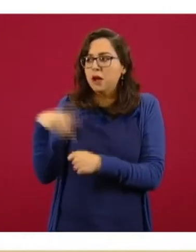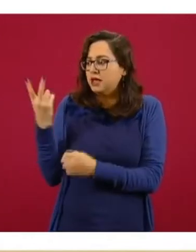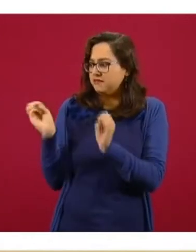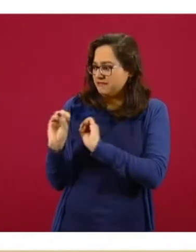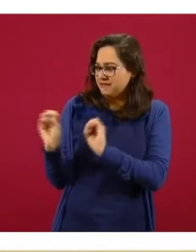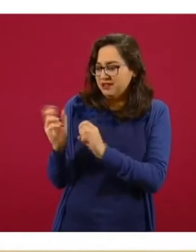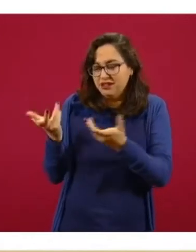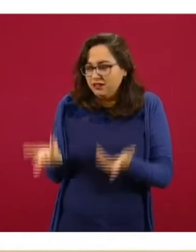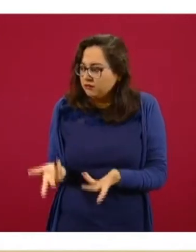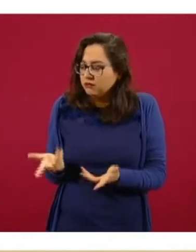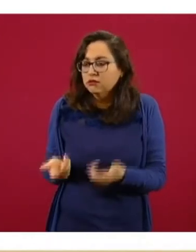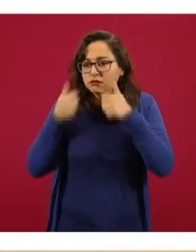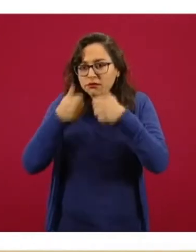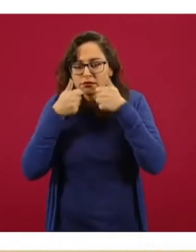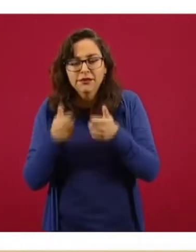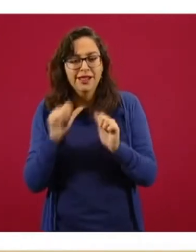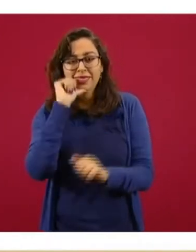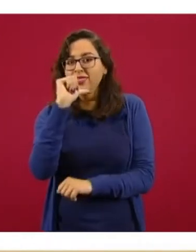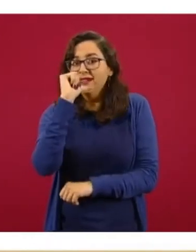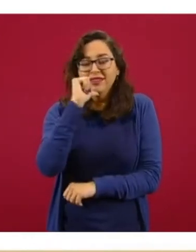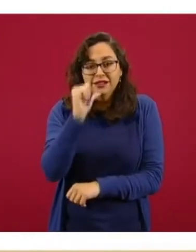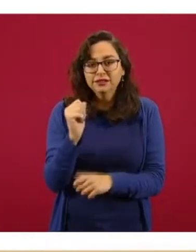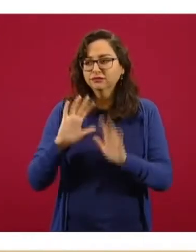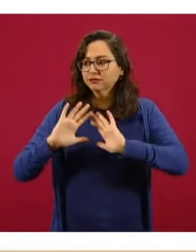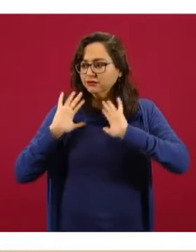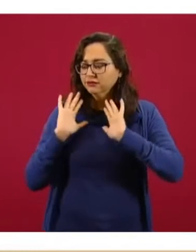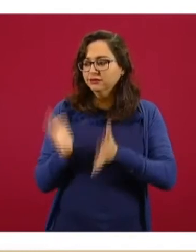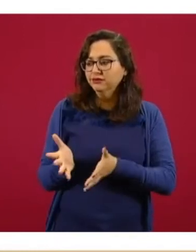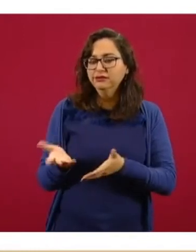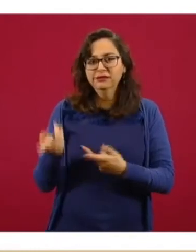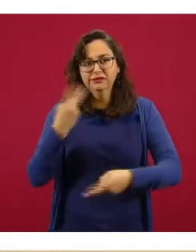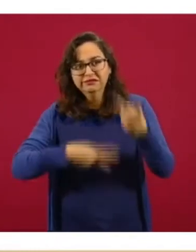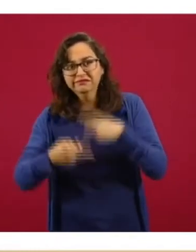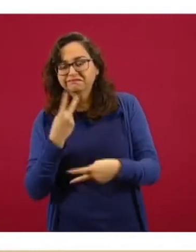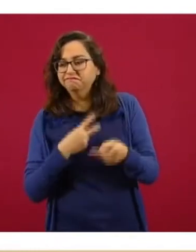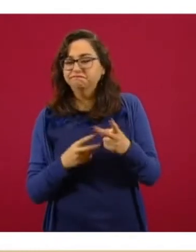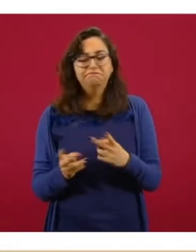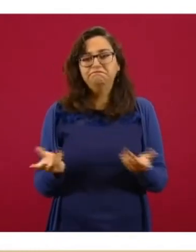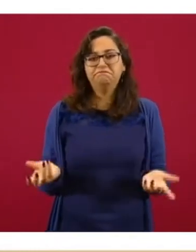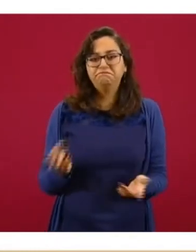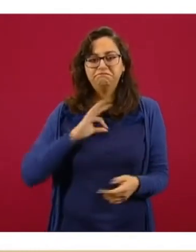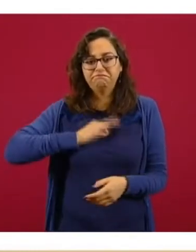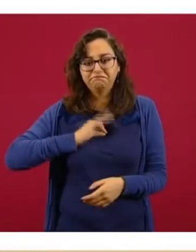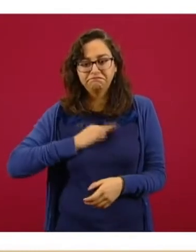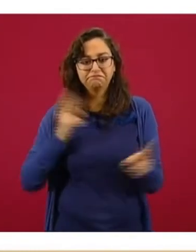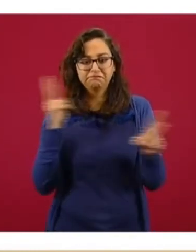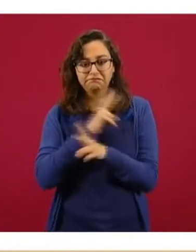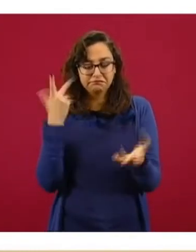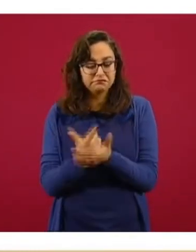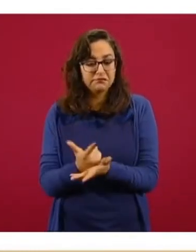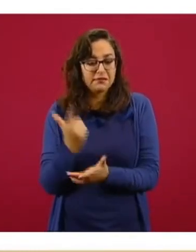tienen necesidad de atender a personas enfermas porque ya no están llegando personas con infección respiratoria aguda